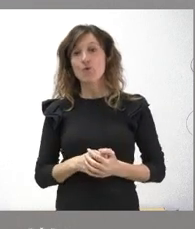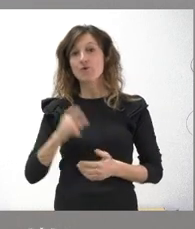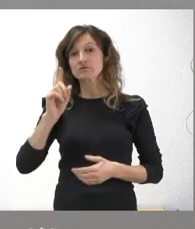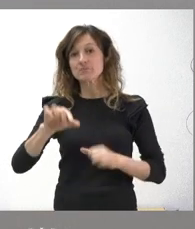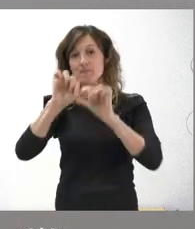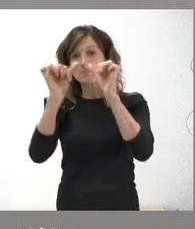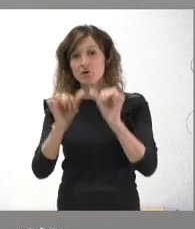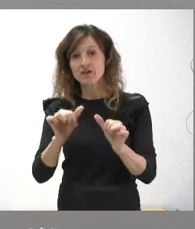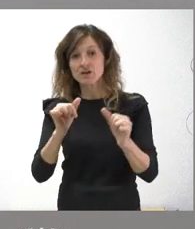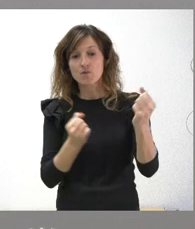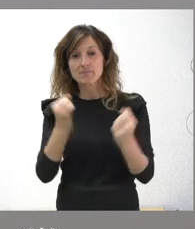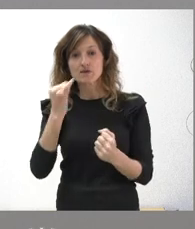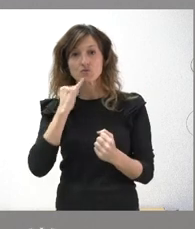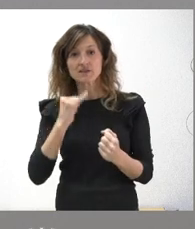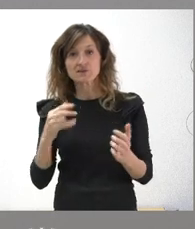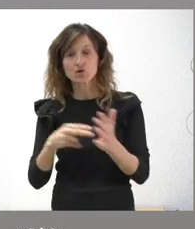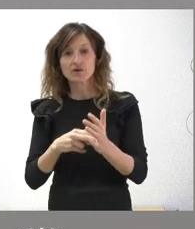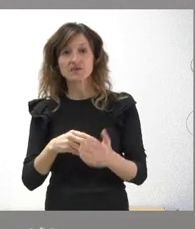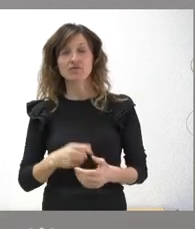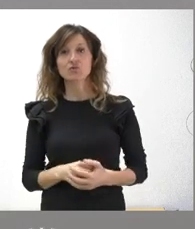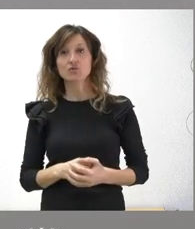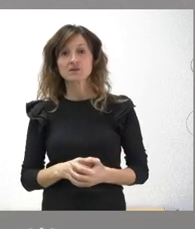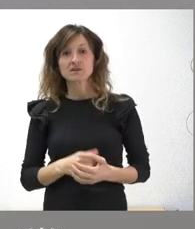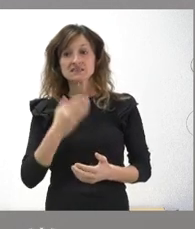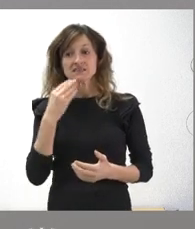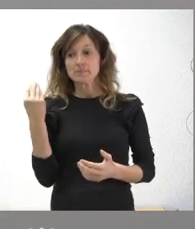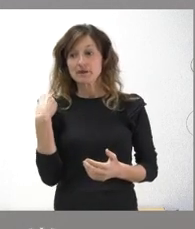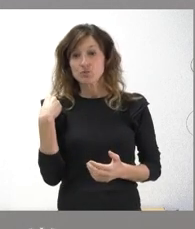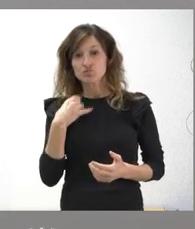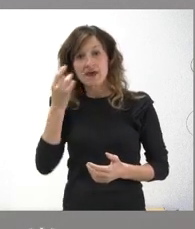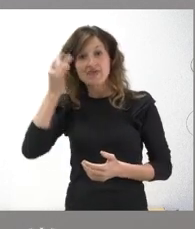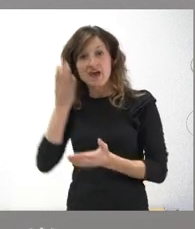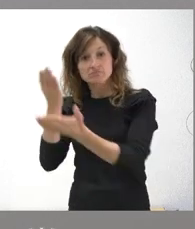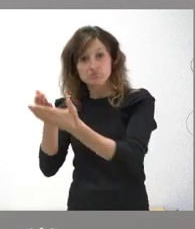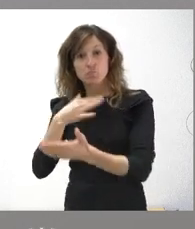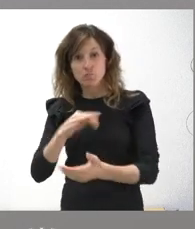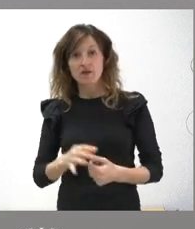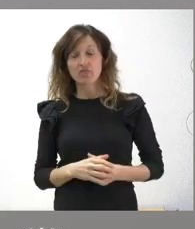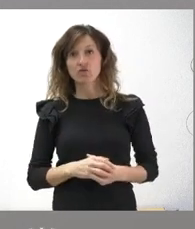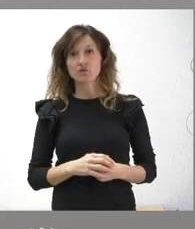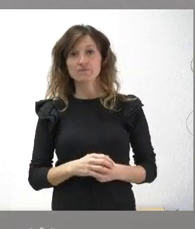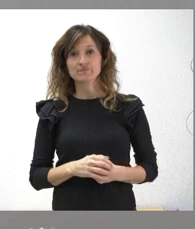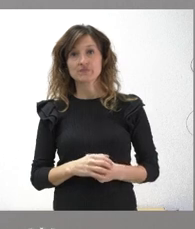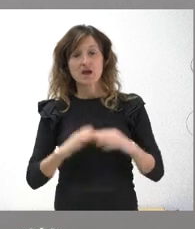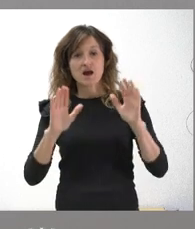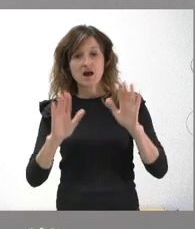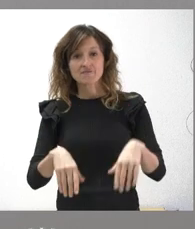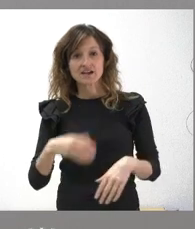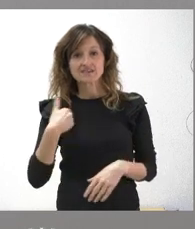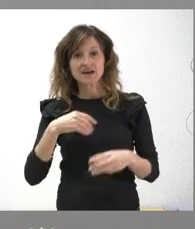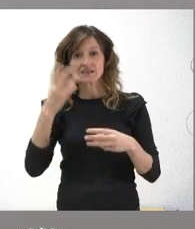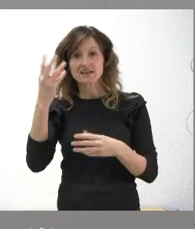modelo este del vehículo eléctrico y conectado dijimos si se nos consulta podemos dar ideas y efectivamente vamos por la tercera